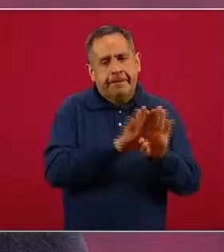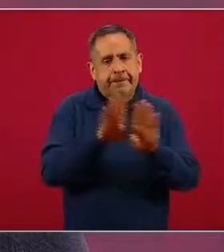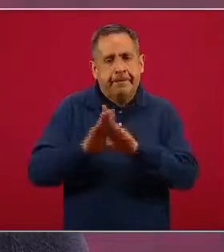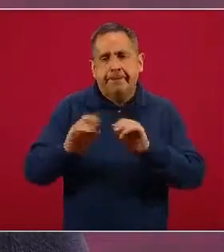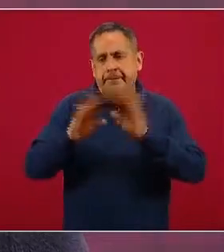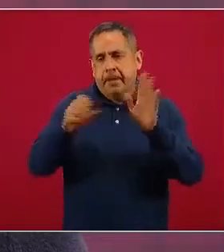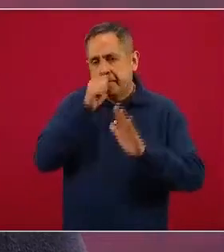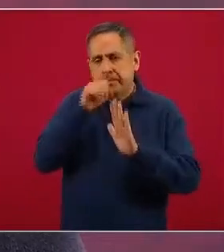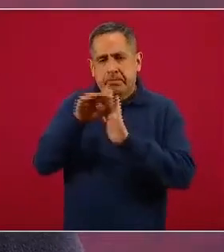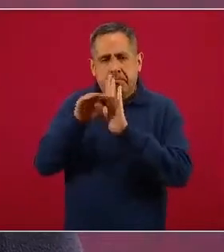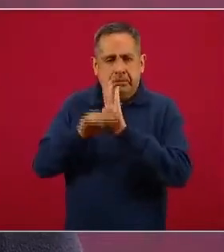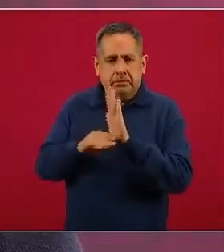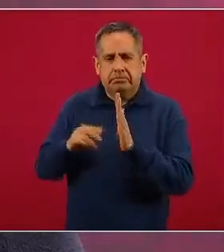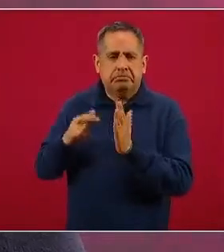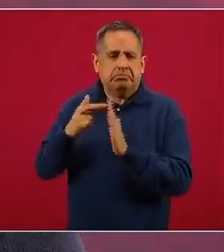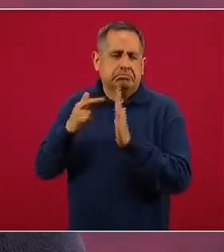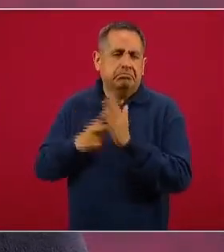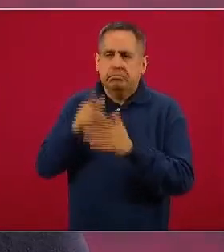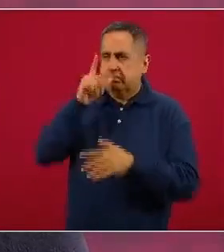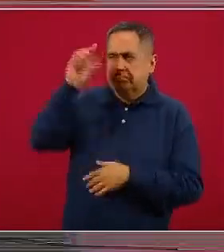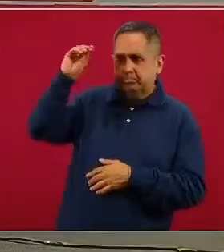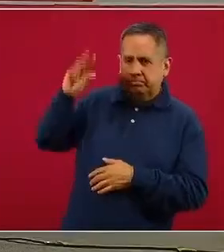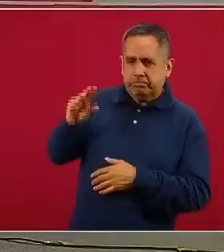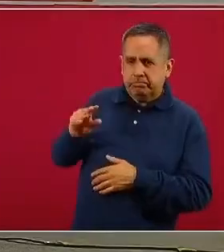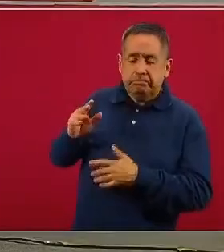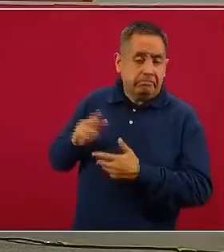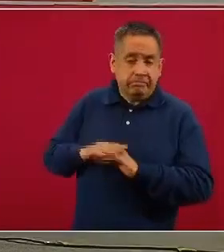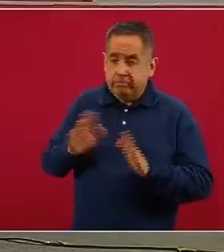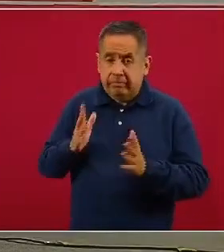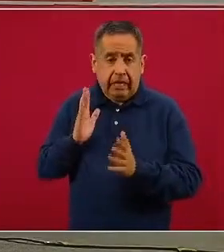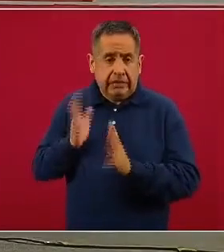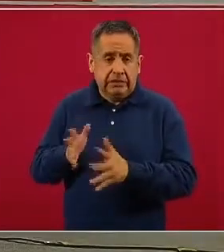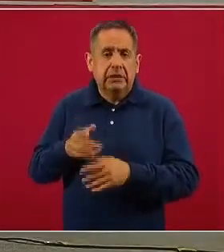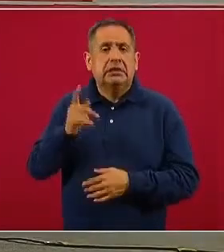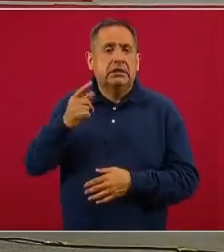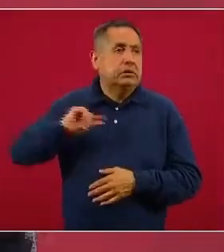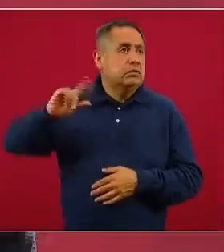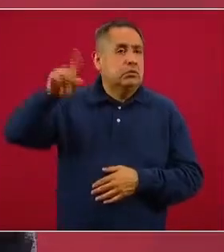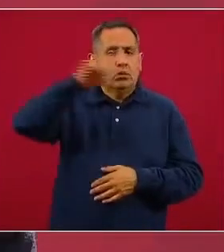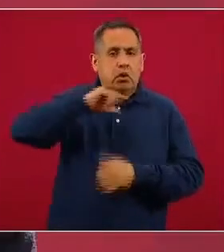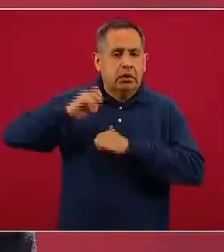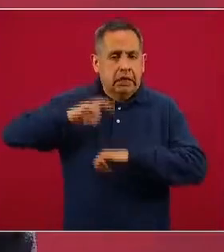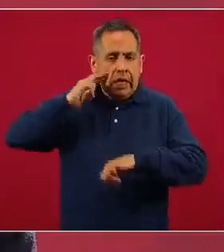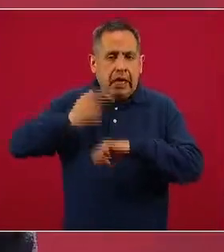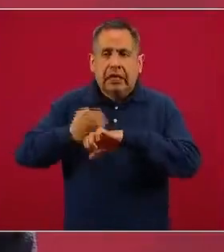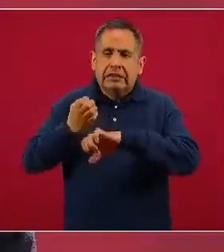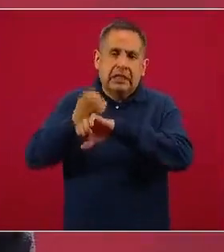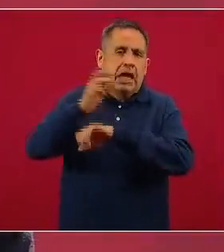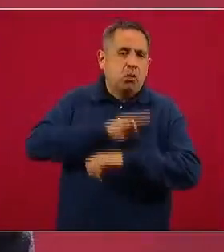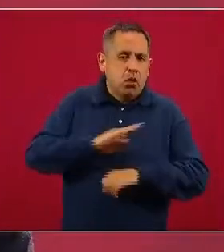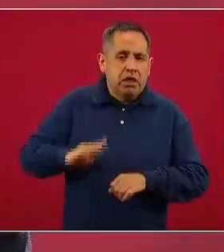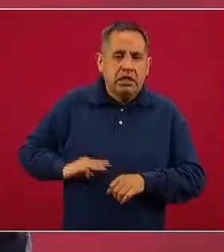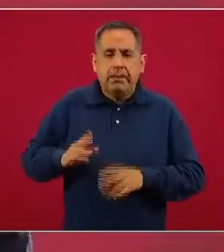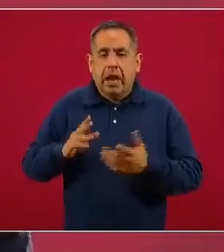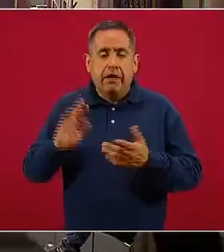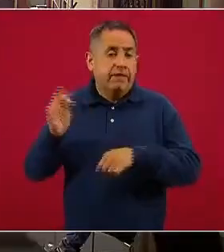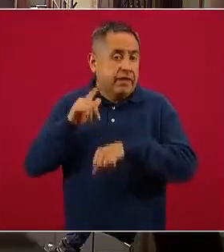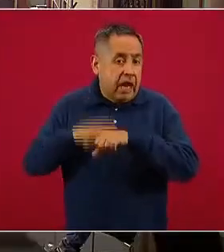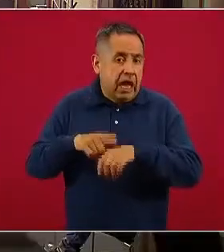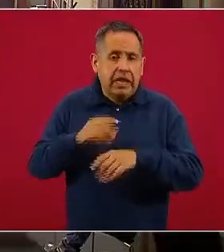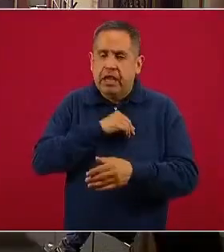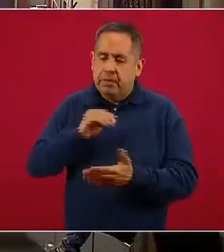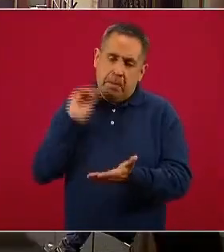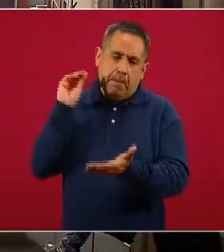claramente identificadas en los lineamientos del semáforo y que se espera que las autoridades sanitarias locales, estatales y municipales